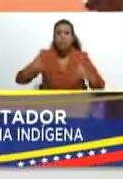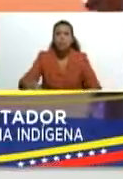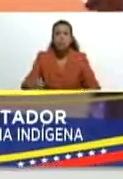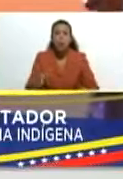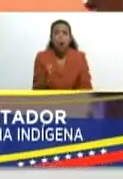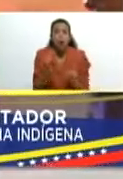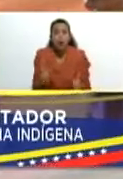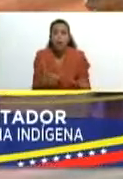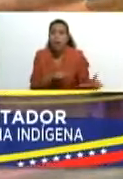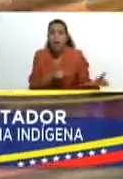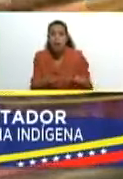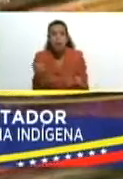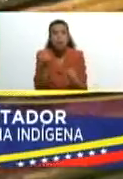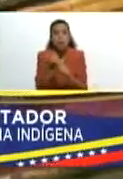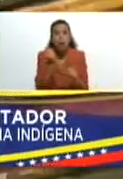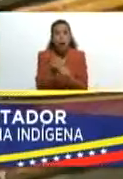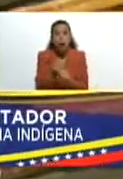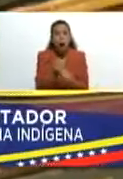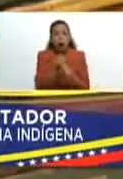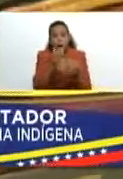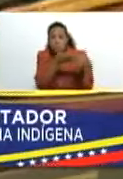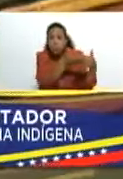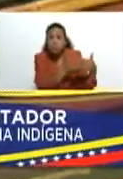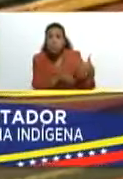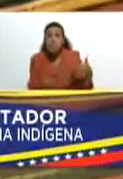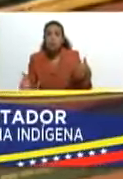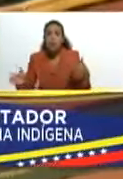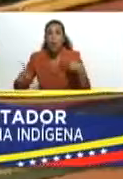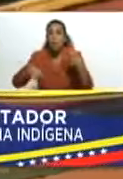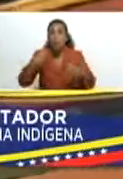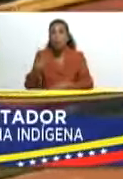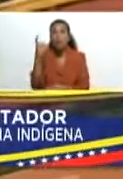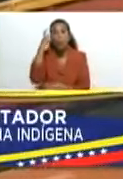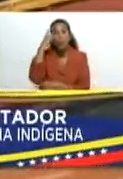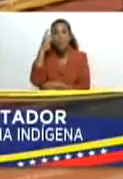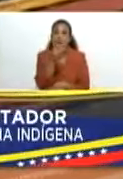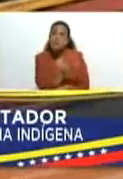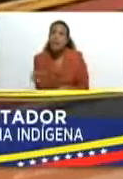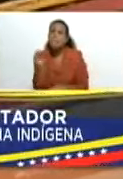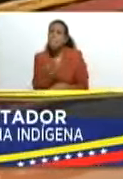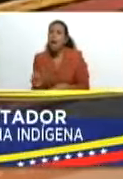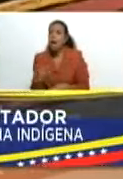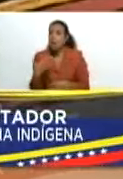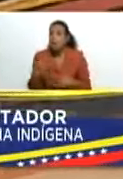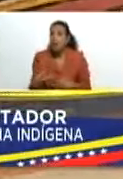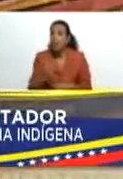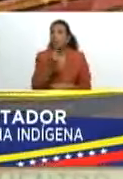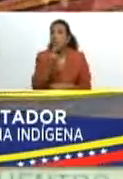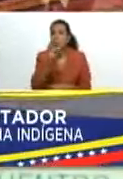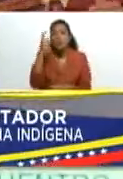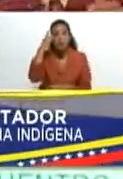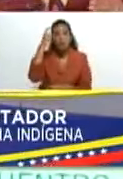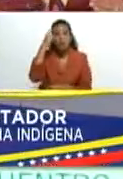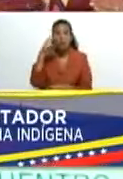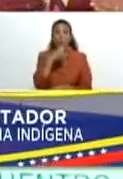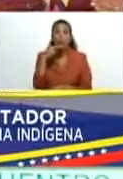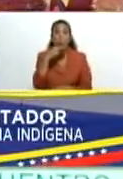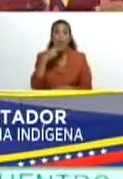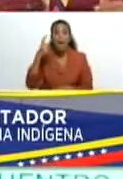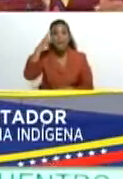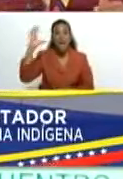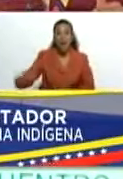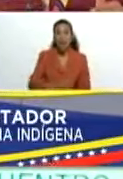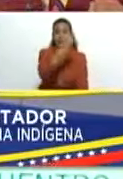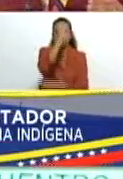implementar, activar en el transcurso de los próximos días, semanas, porque el 12 de octubre es el día de la